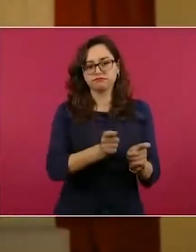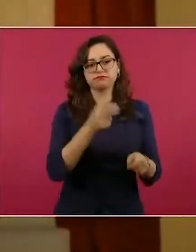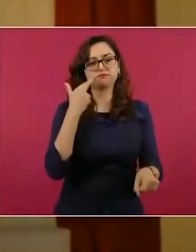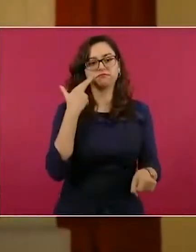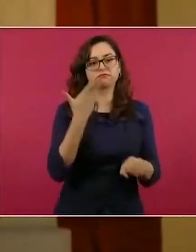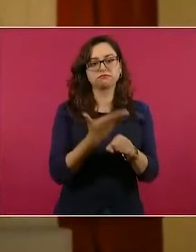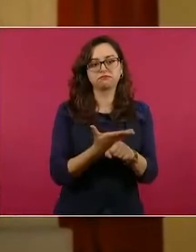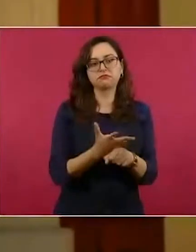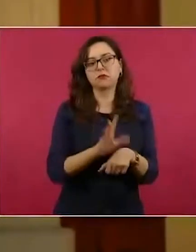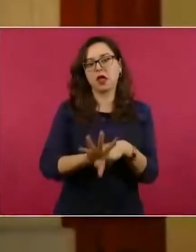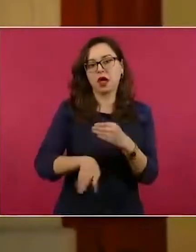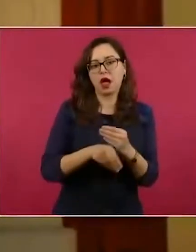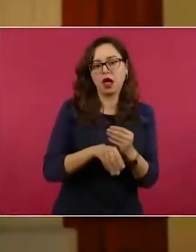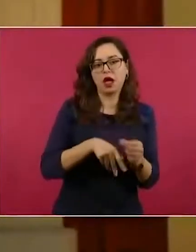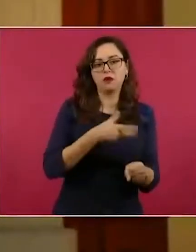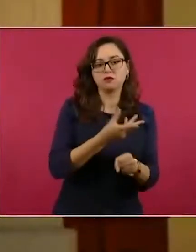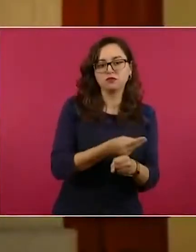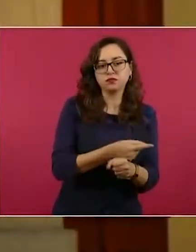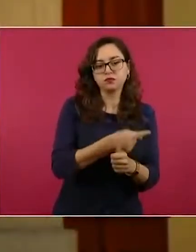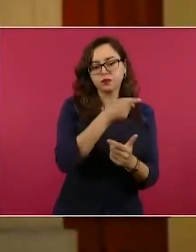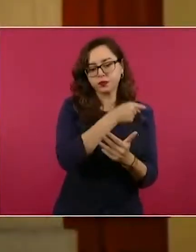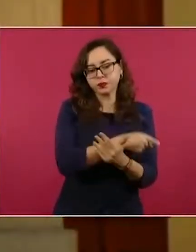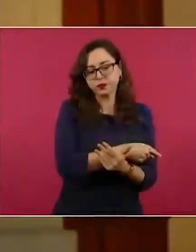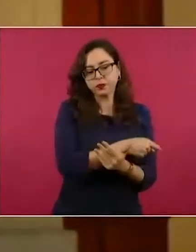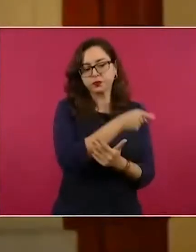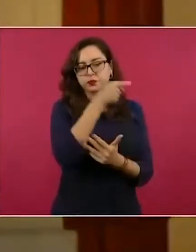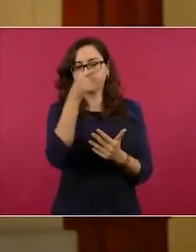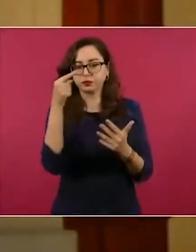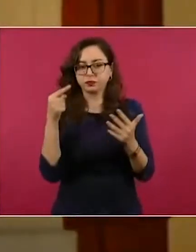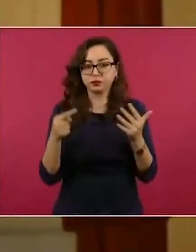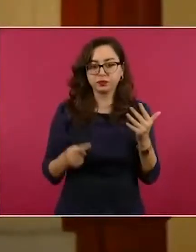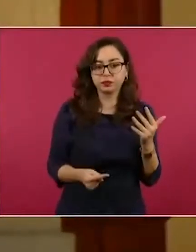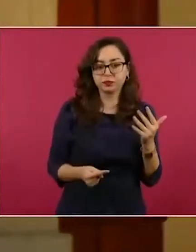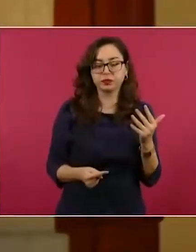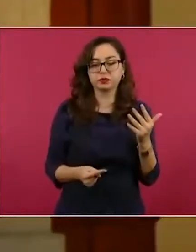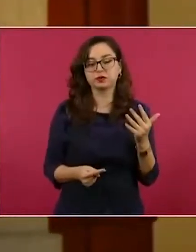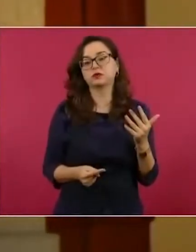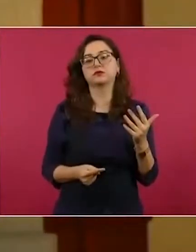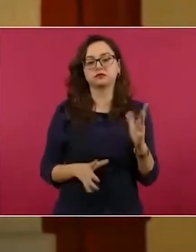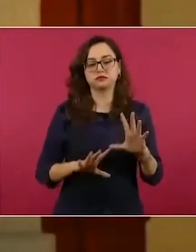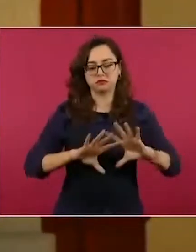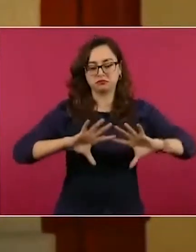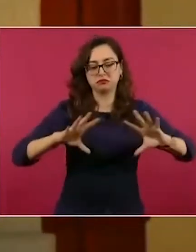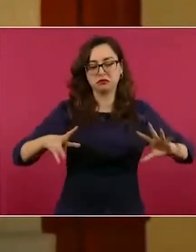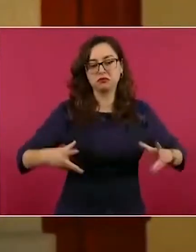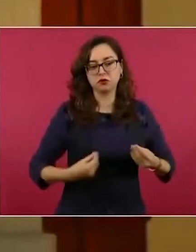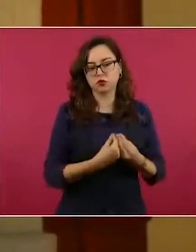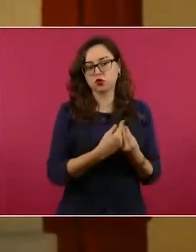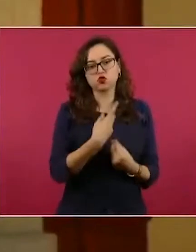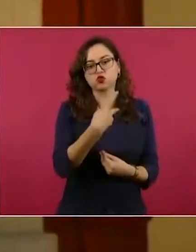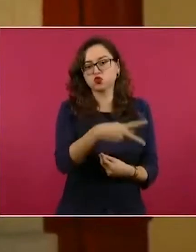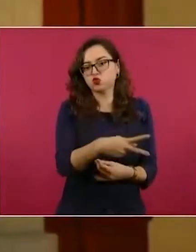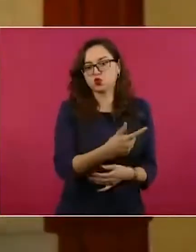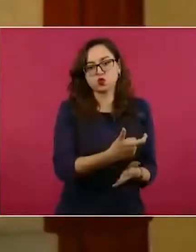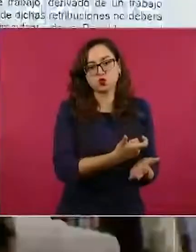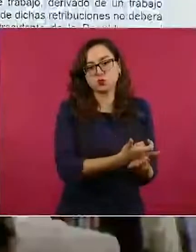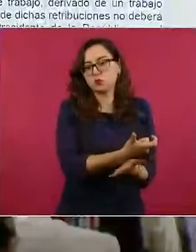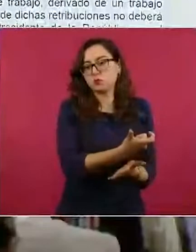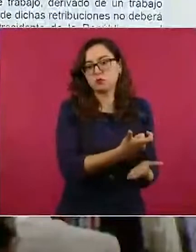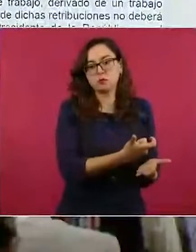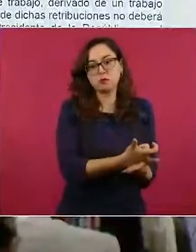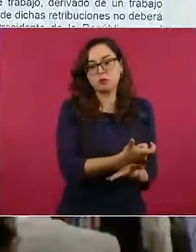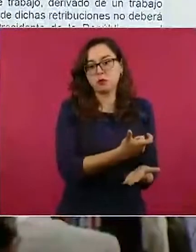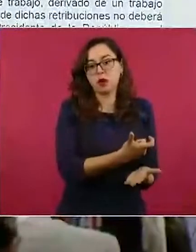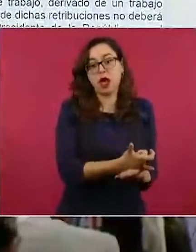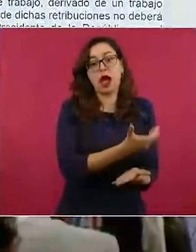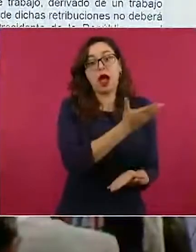compensaciones y cualquier otra, con excepción de los apoyos y los gastos